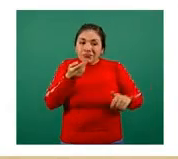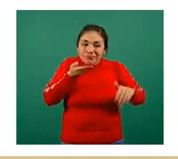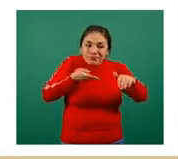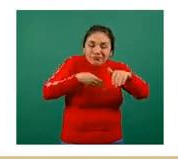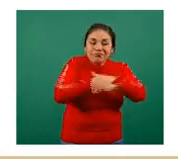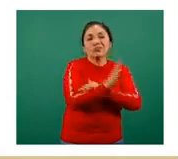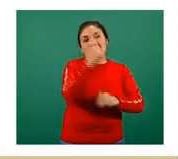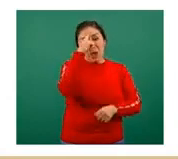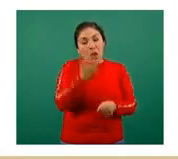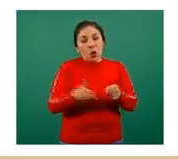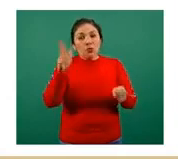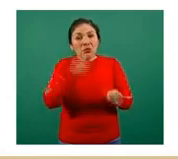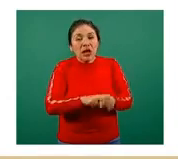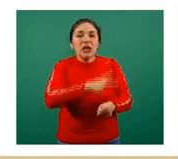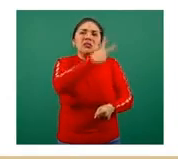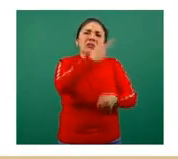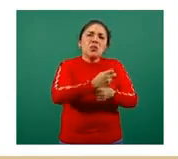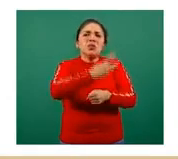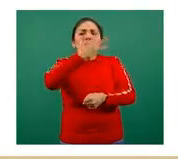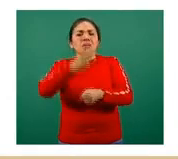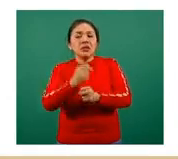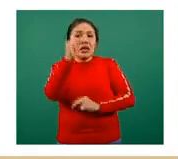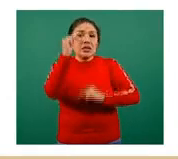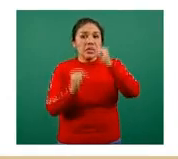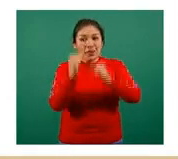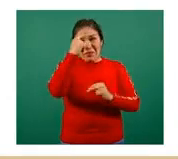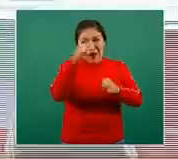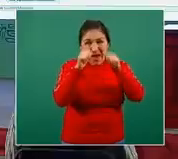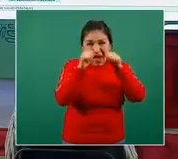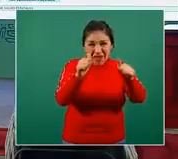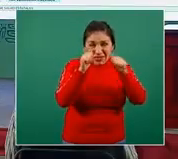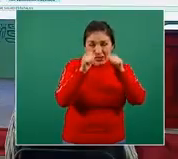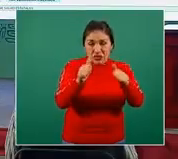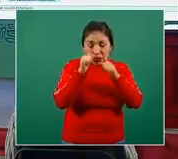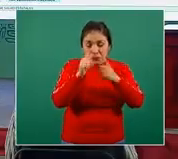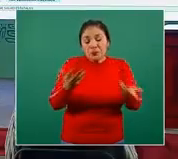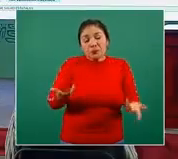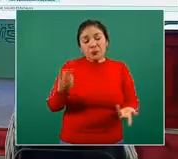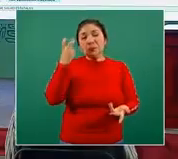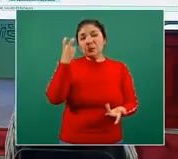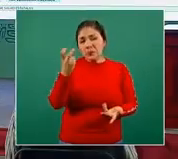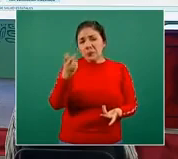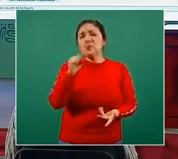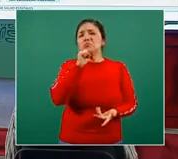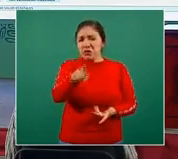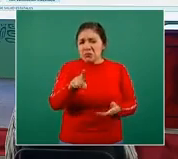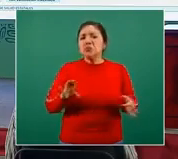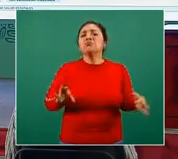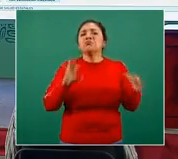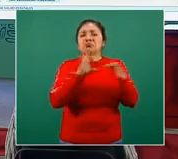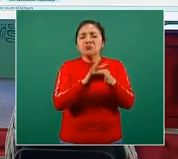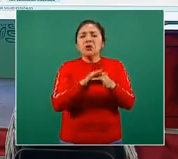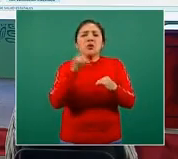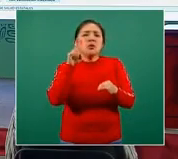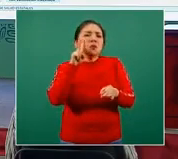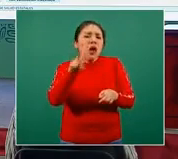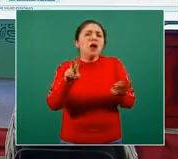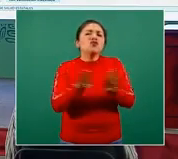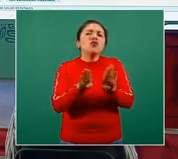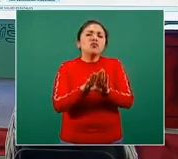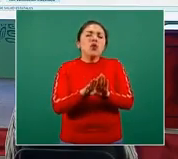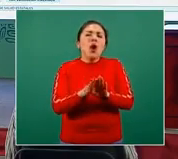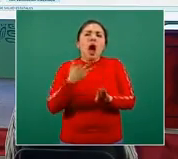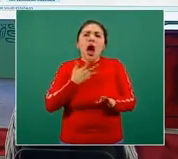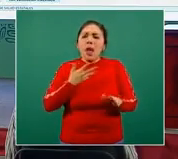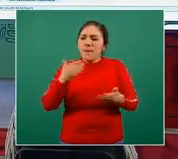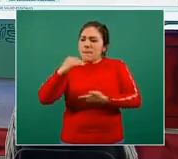cama en un segundo o un tercer nivel de atención, y esto es congruente precisamente con la disminución de la carga de